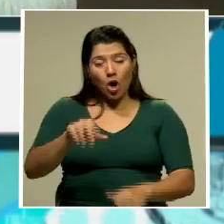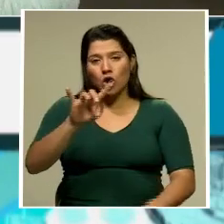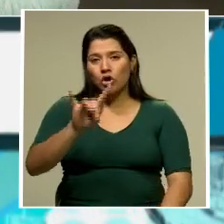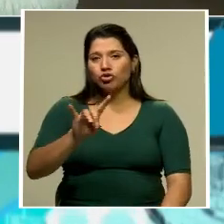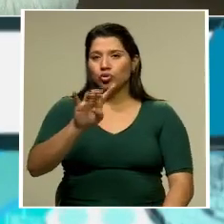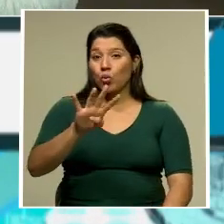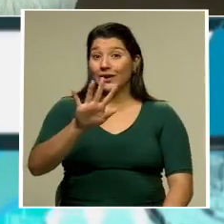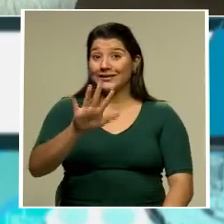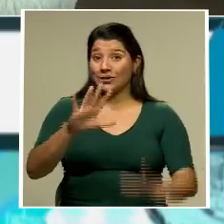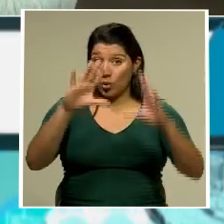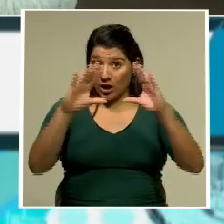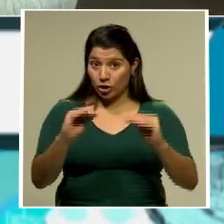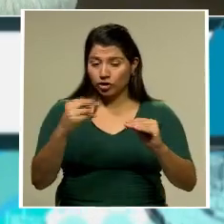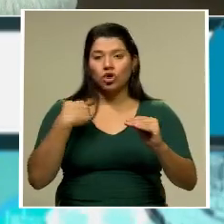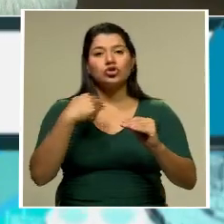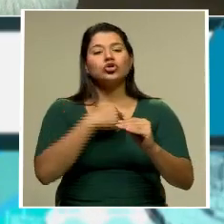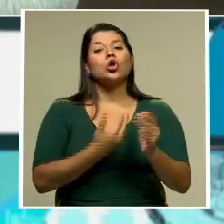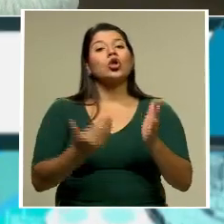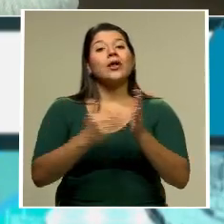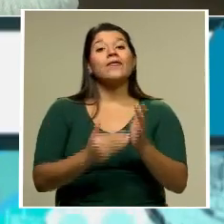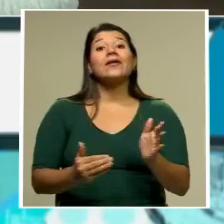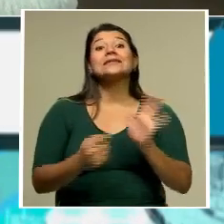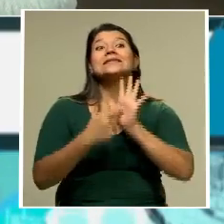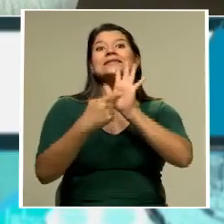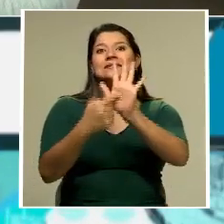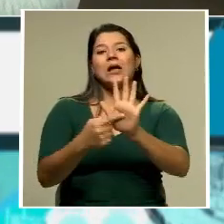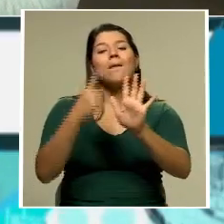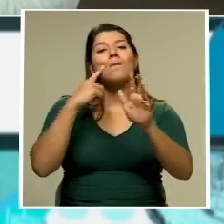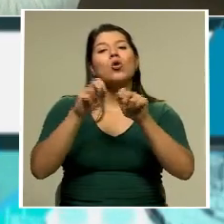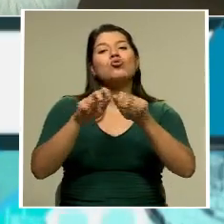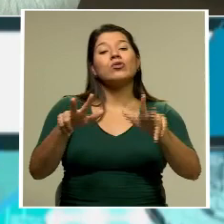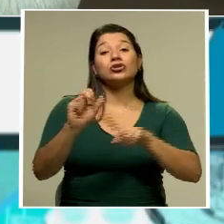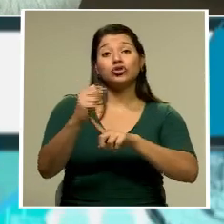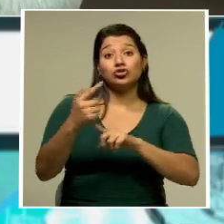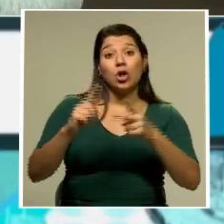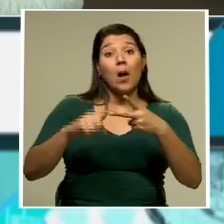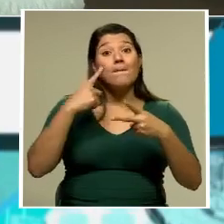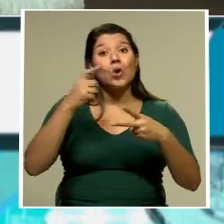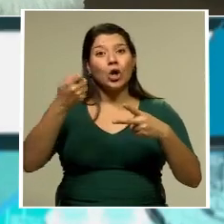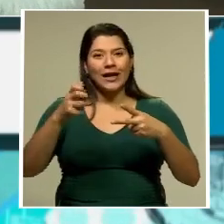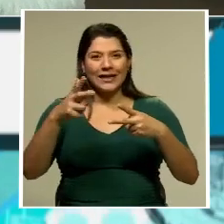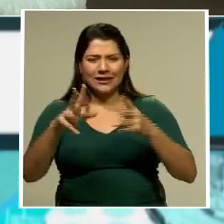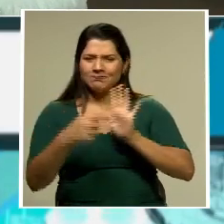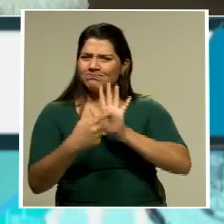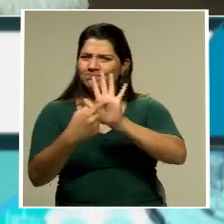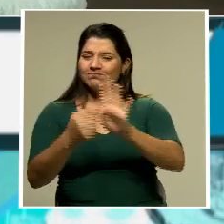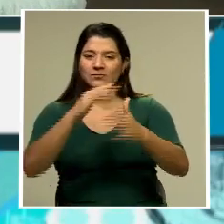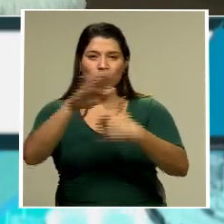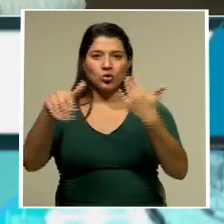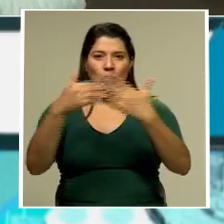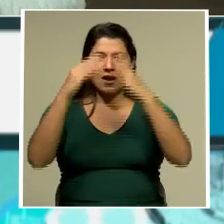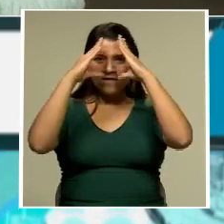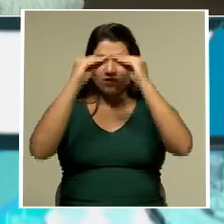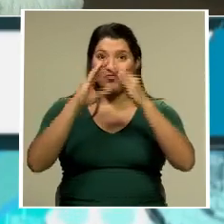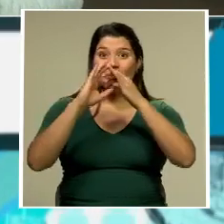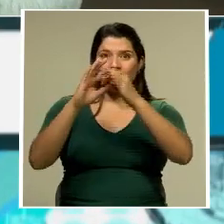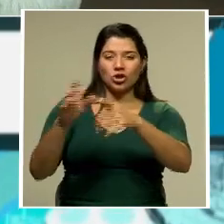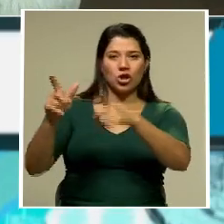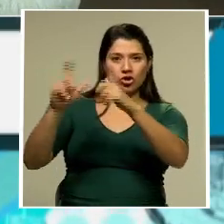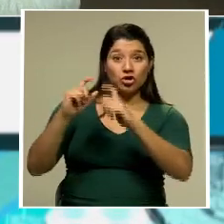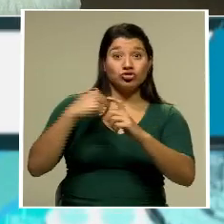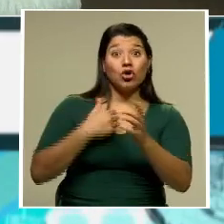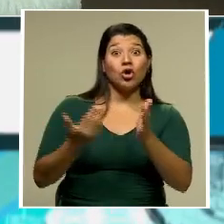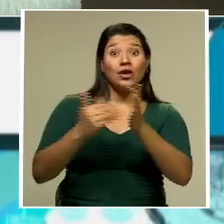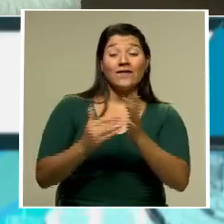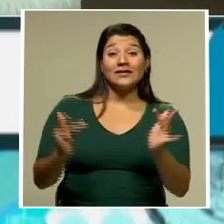8:45 de la noche estaremos transmitiendo por redes sociales y también por Canal 13 toda la información en cuanto a esta donación. Vuelvo con